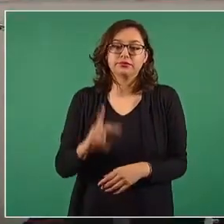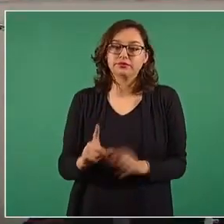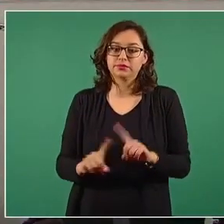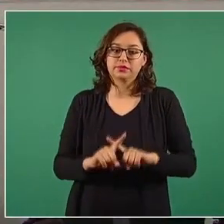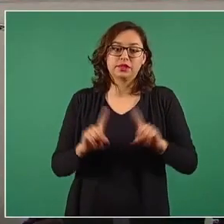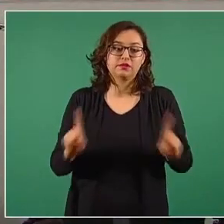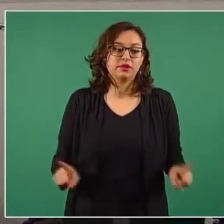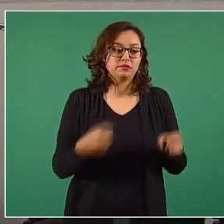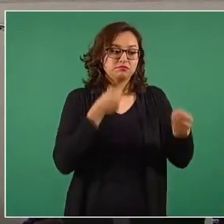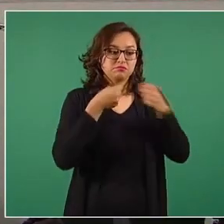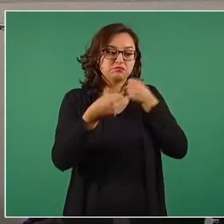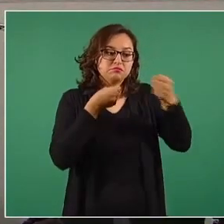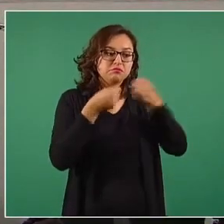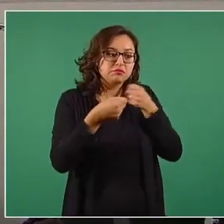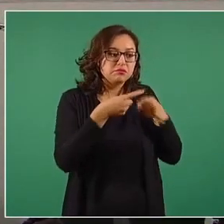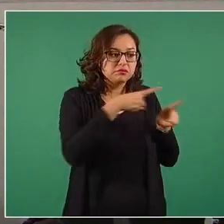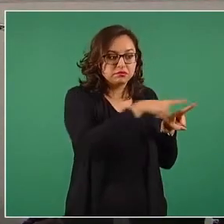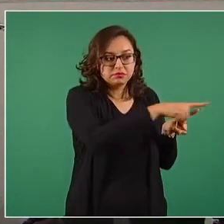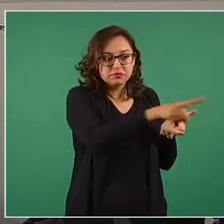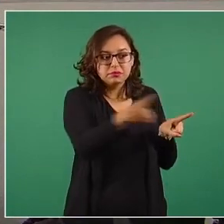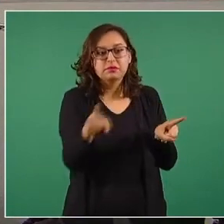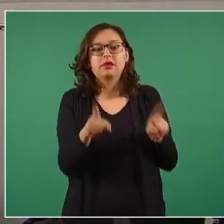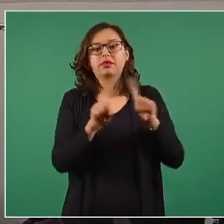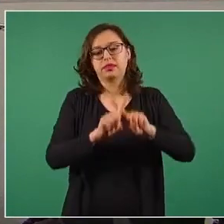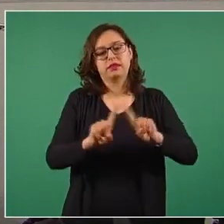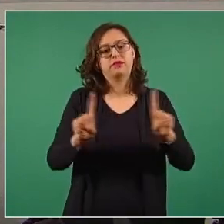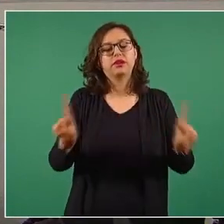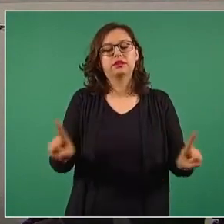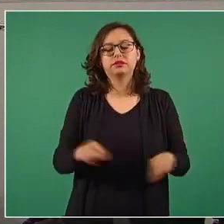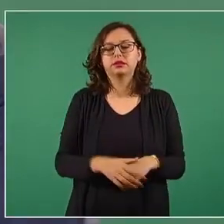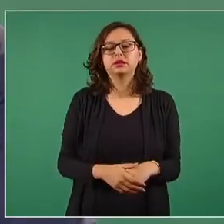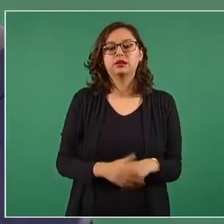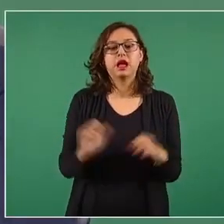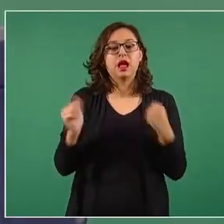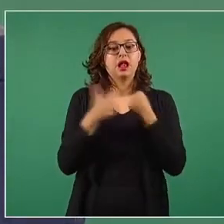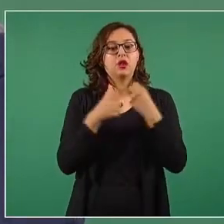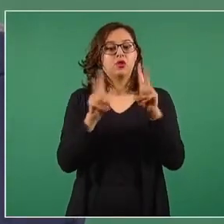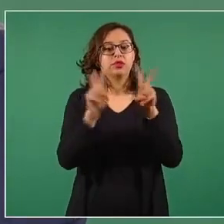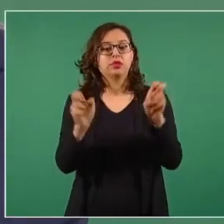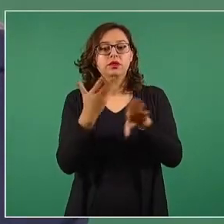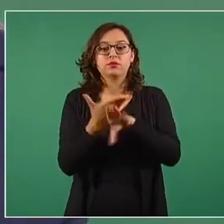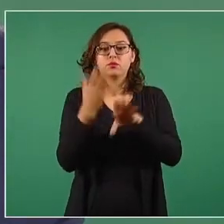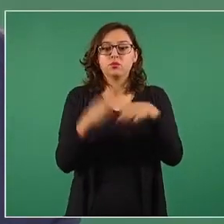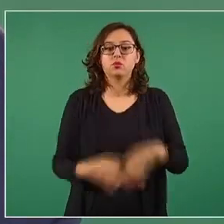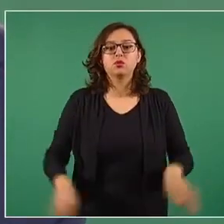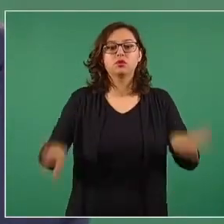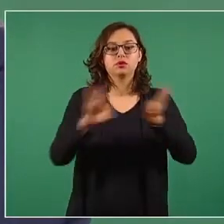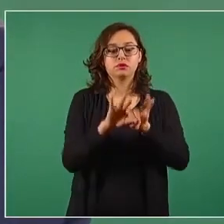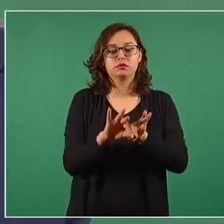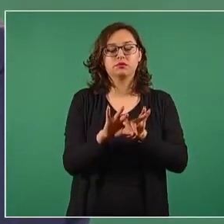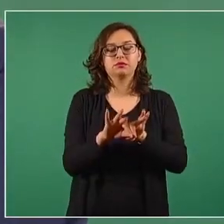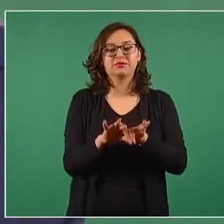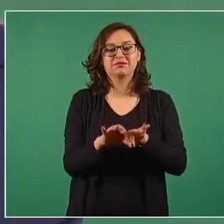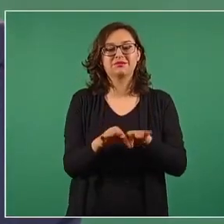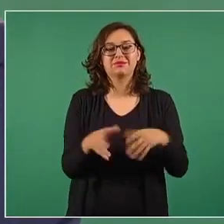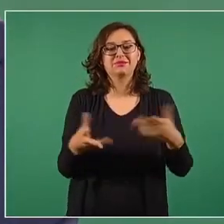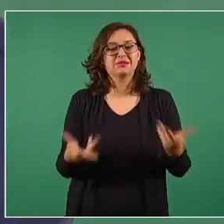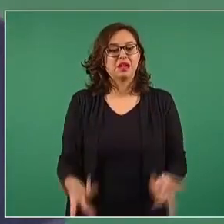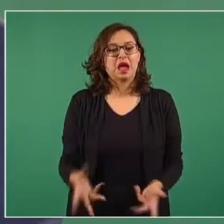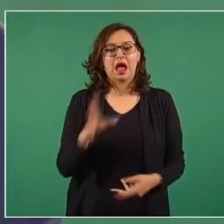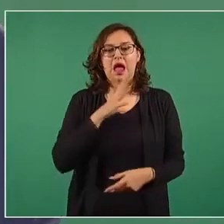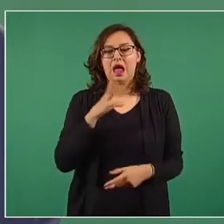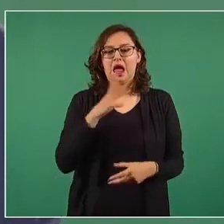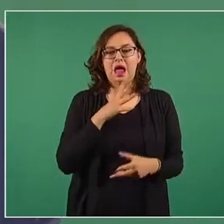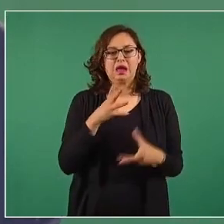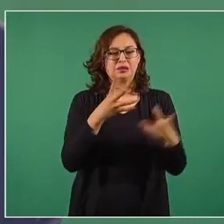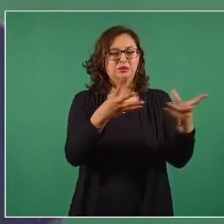reportero. Y hay algo que es muy importante, mucho, muy importante. Hay millones de